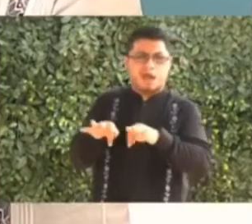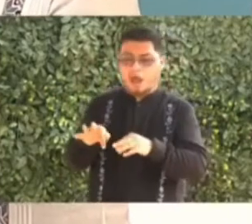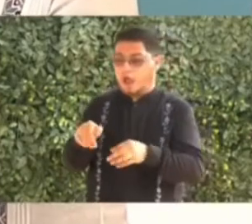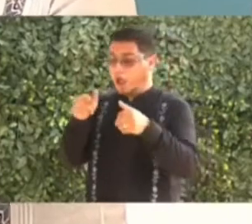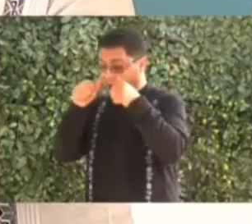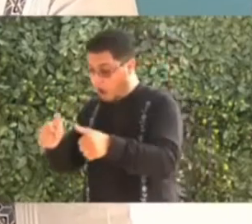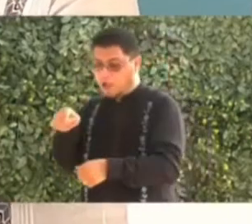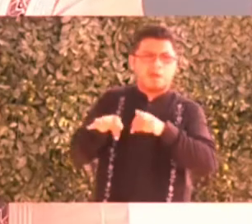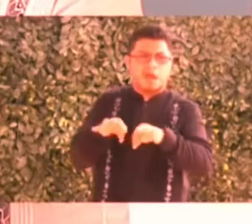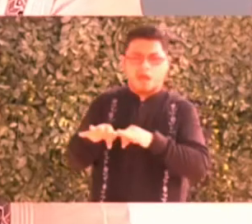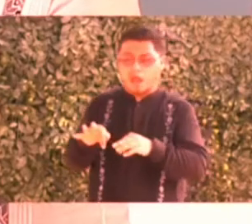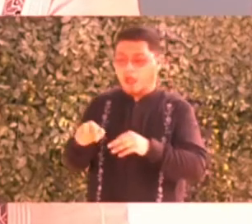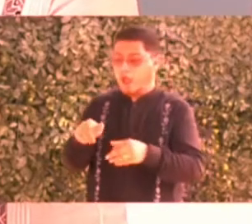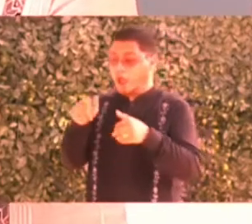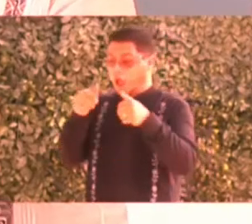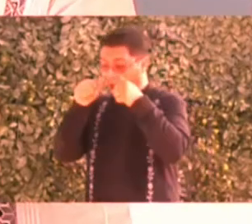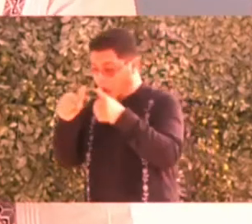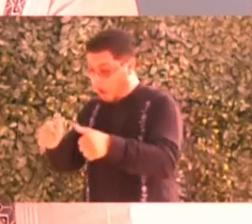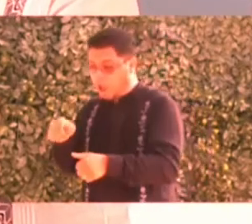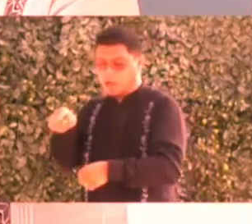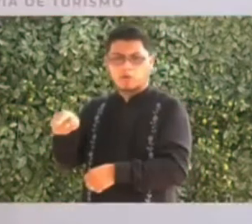aspirar a ser hombre de nación,